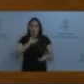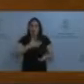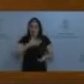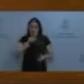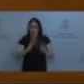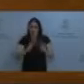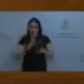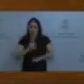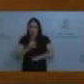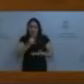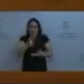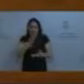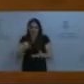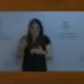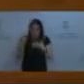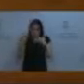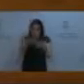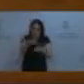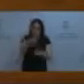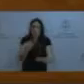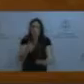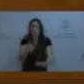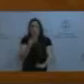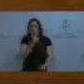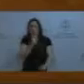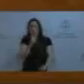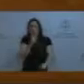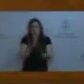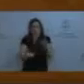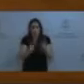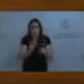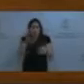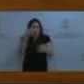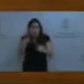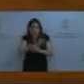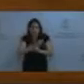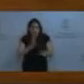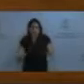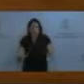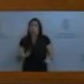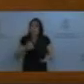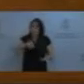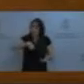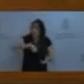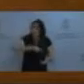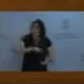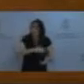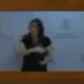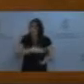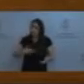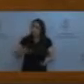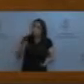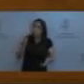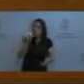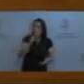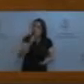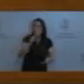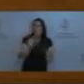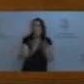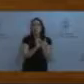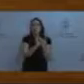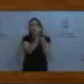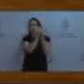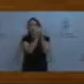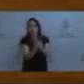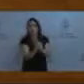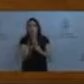años es antiguo, es injusto y no tiene razón de ser. Por eso nosotros hemos introducido la modificación